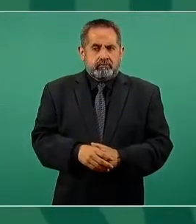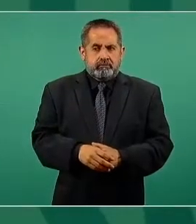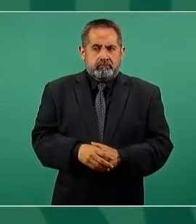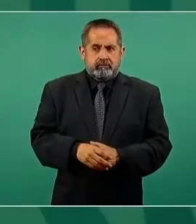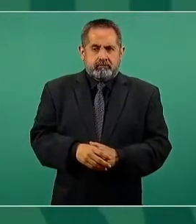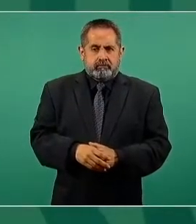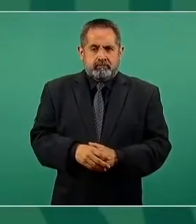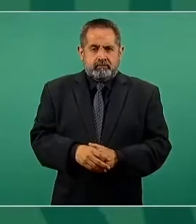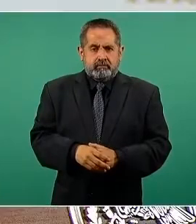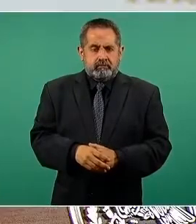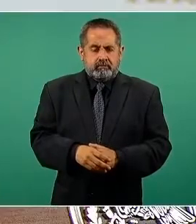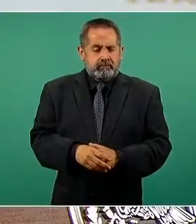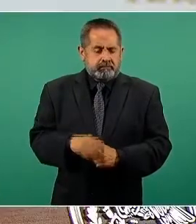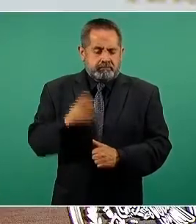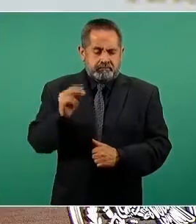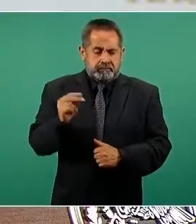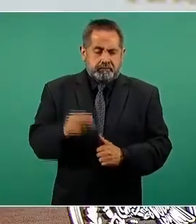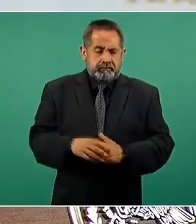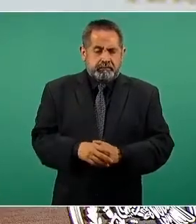no